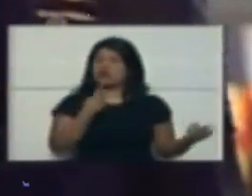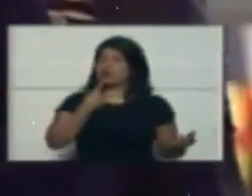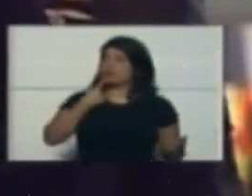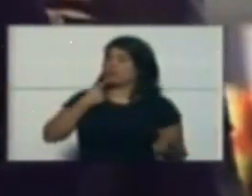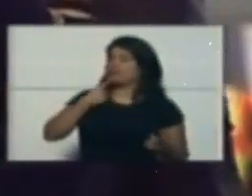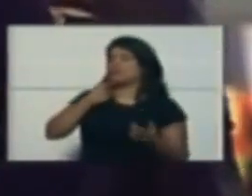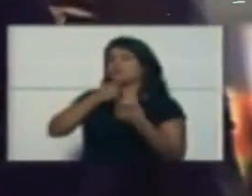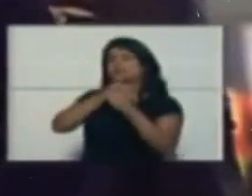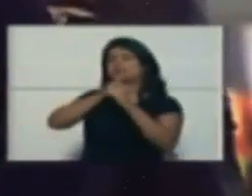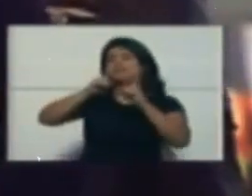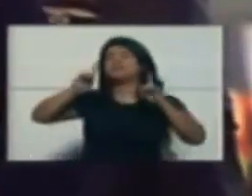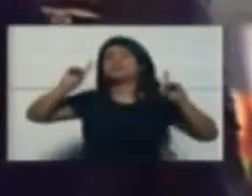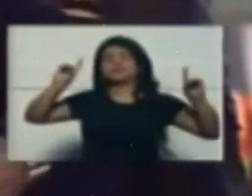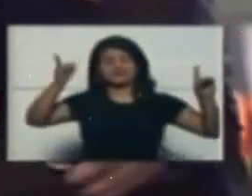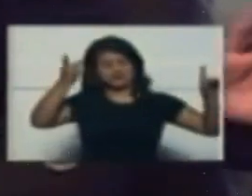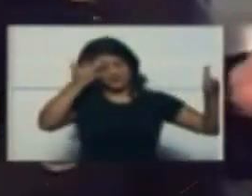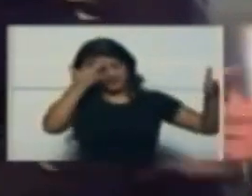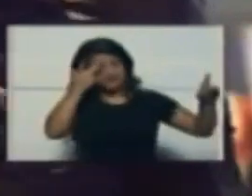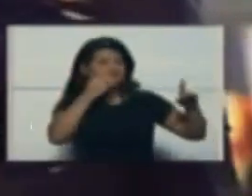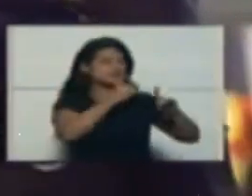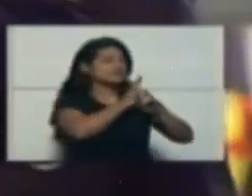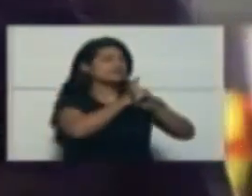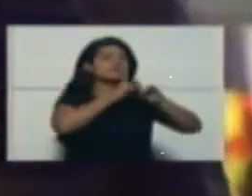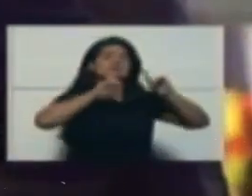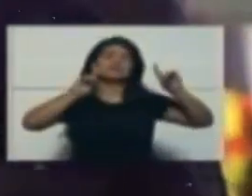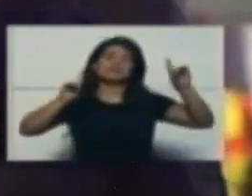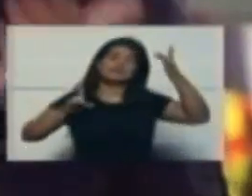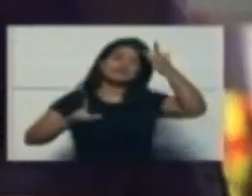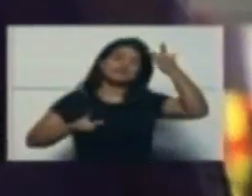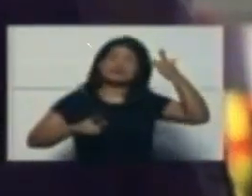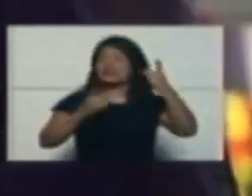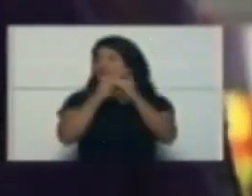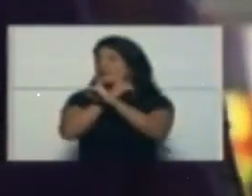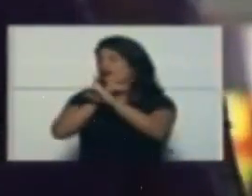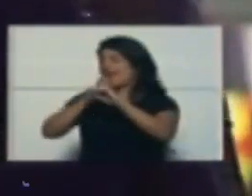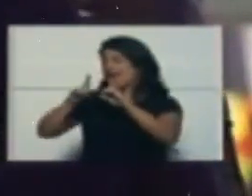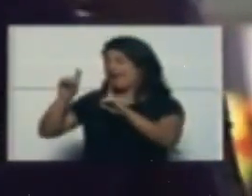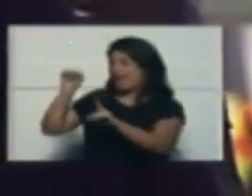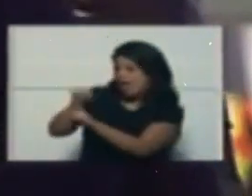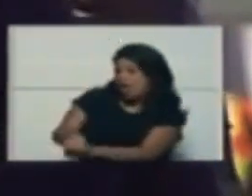democracia y andan esbarriendo y atropellando a los pueblos,